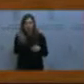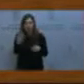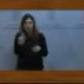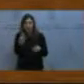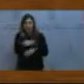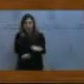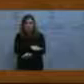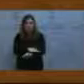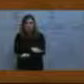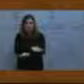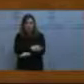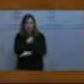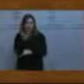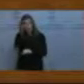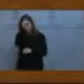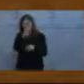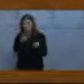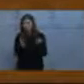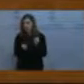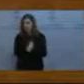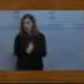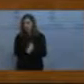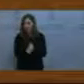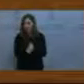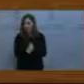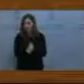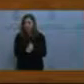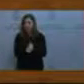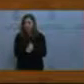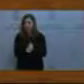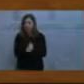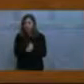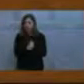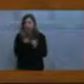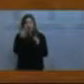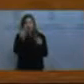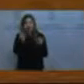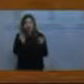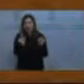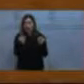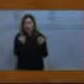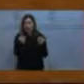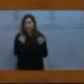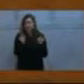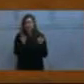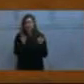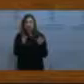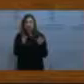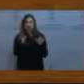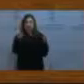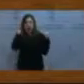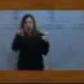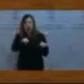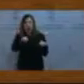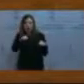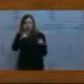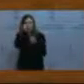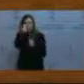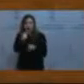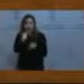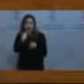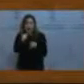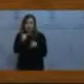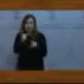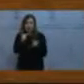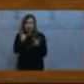Nada ha querido saber, y esa es la realidad, para alcanzar un acuerdo presupuestario con el principal grupo de la oposición, y su postura fue